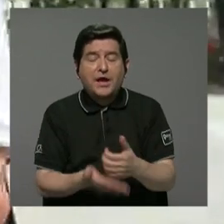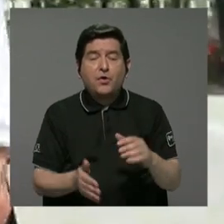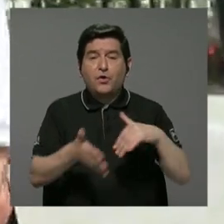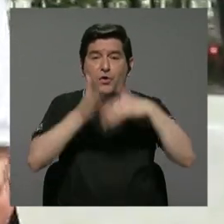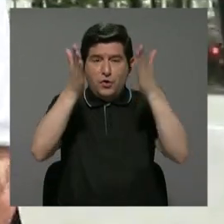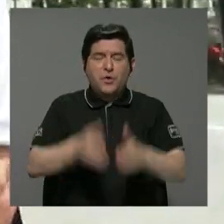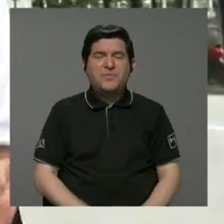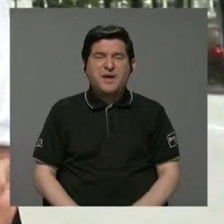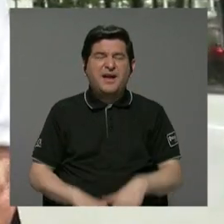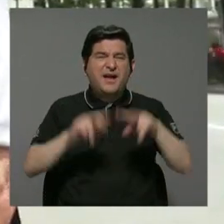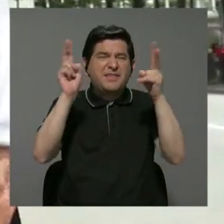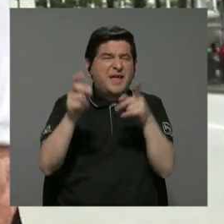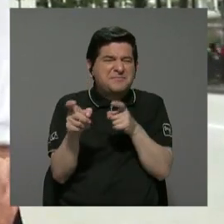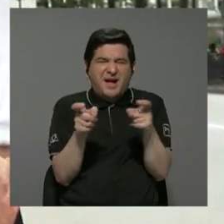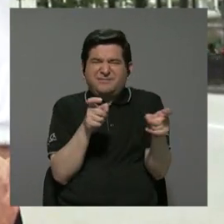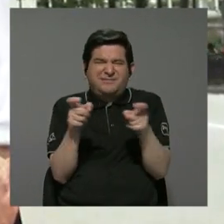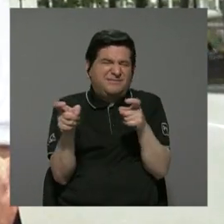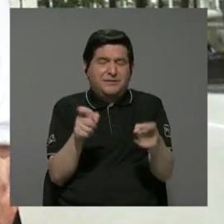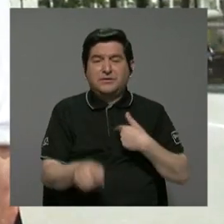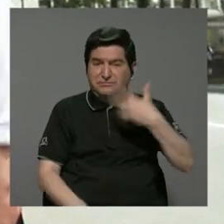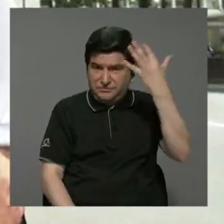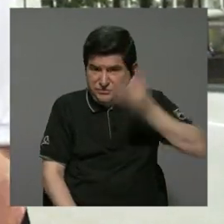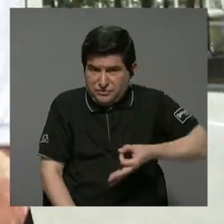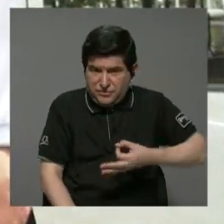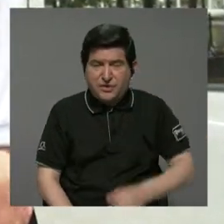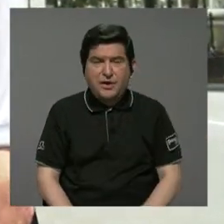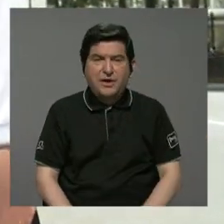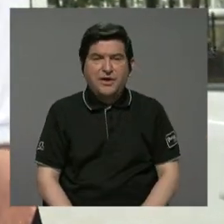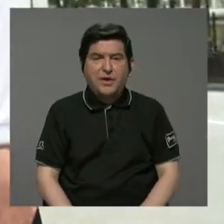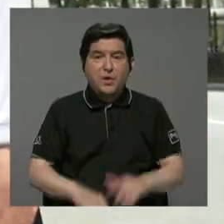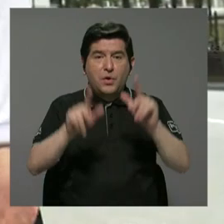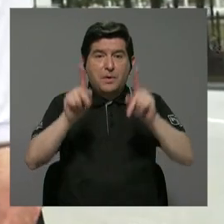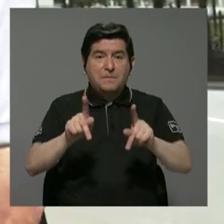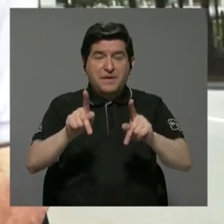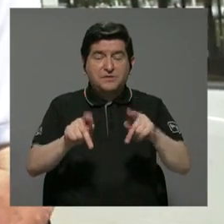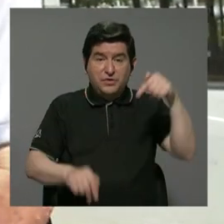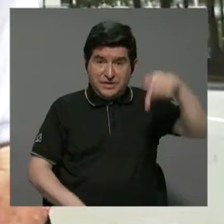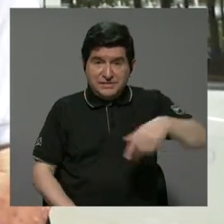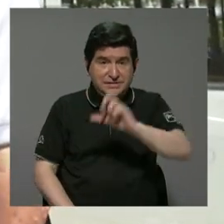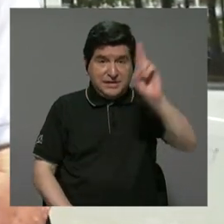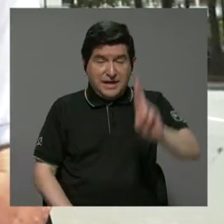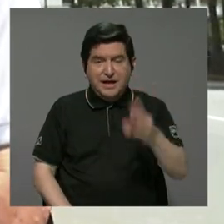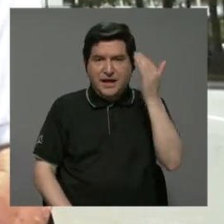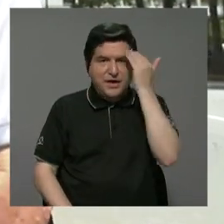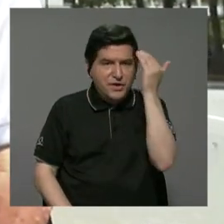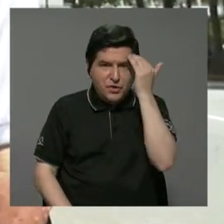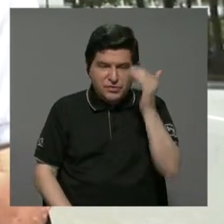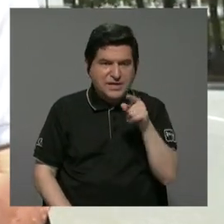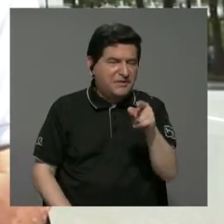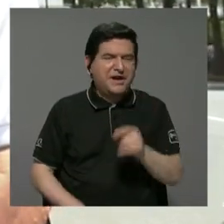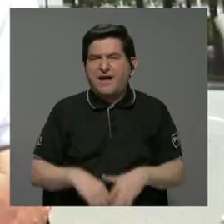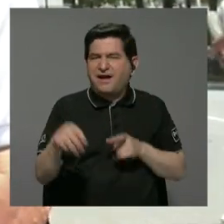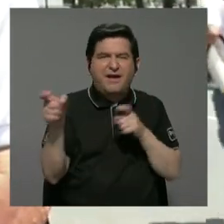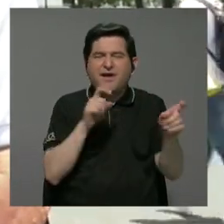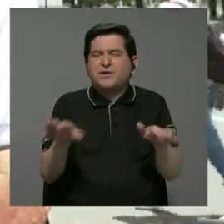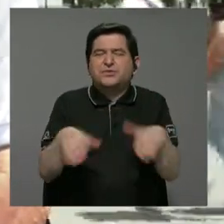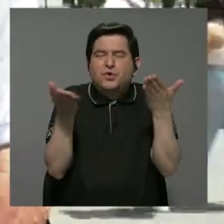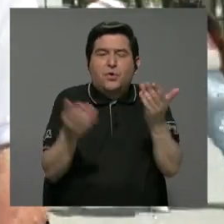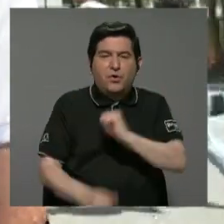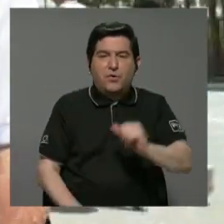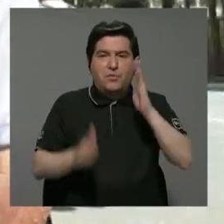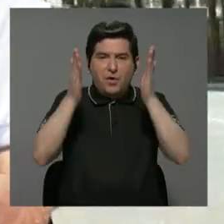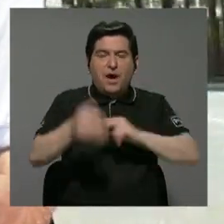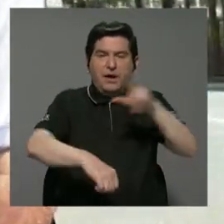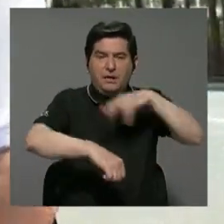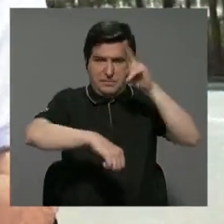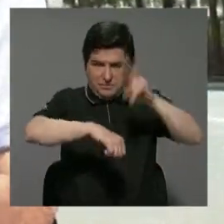muy manipulado, porque en realidad yo creo que los costarricenses a veces no saben cómo los están manejando. Las autoridades